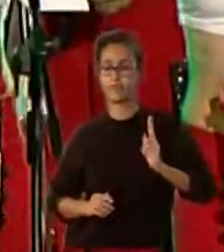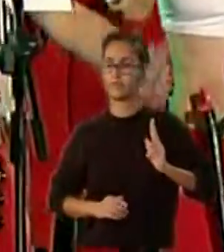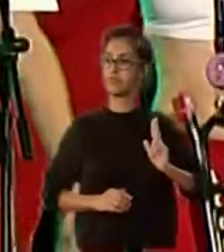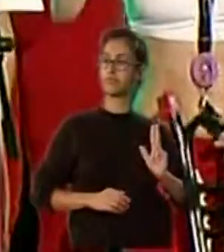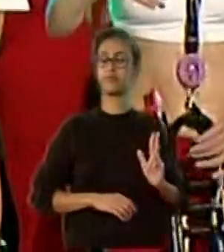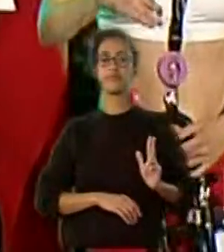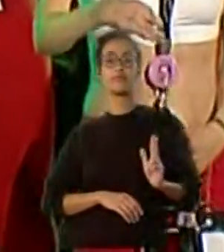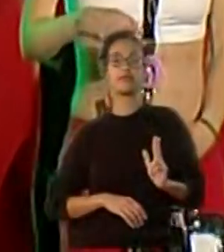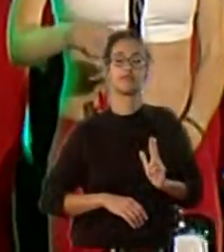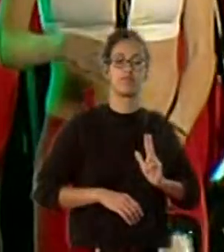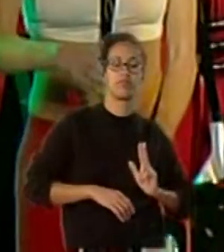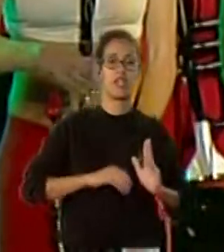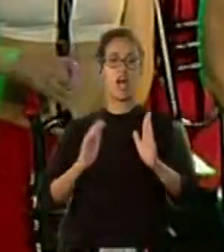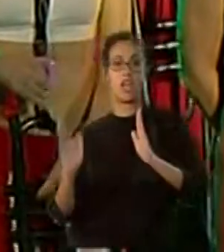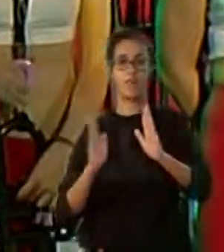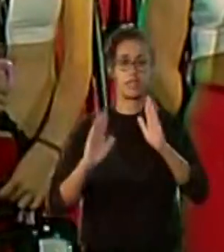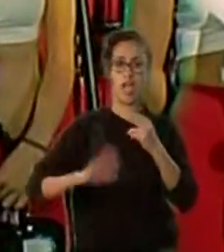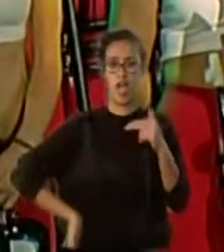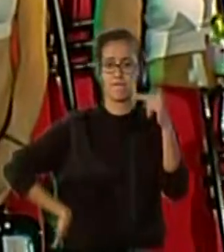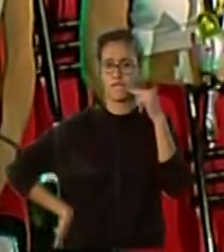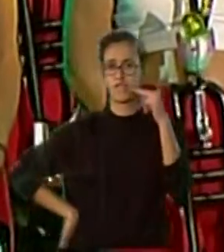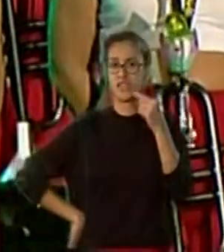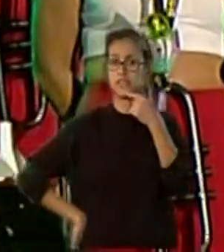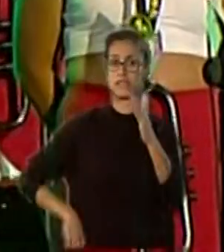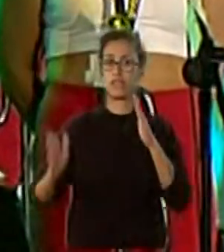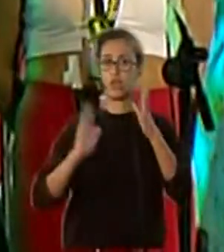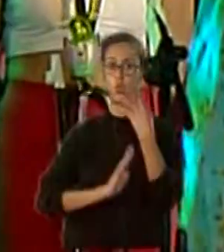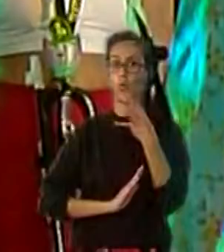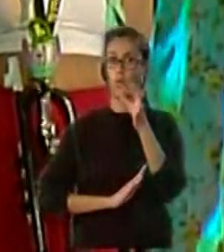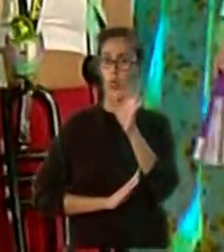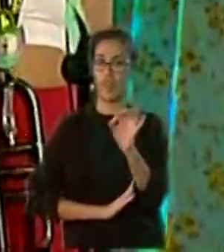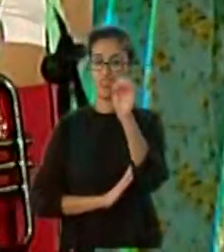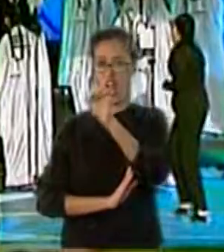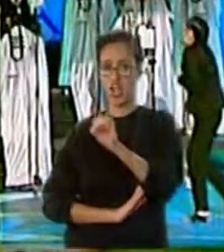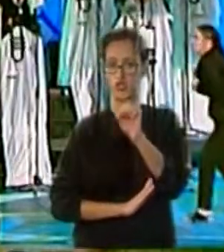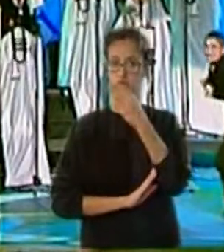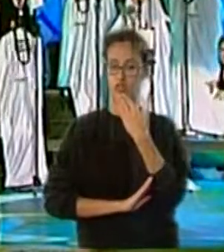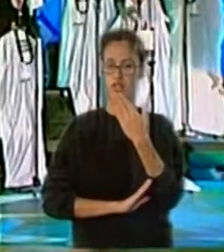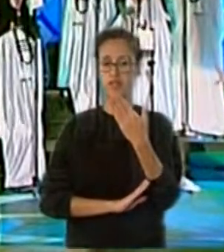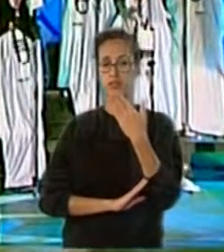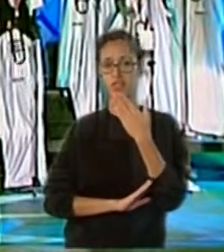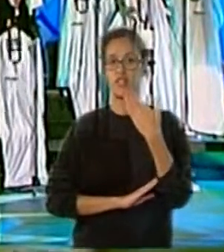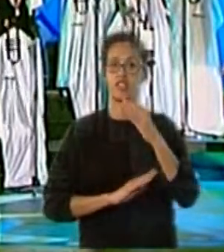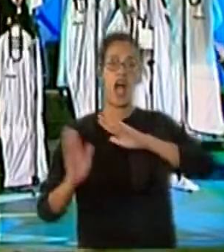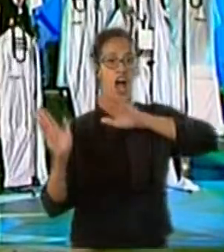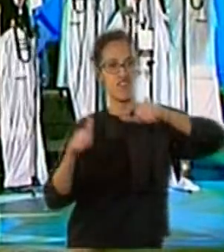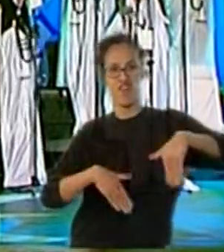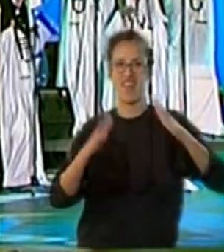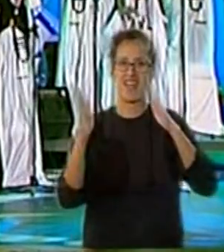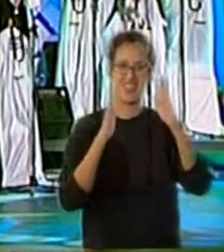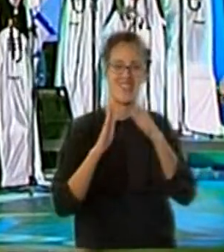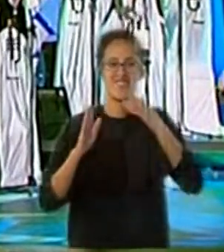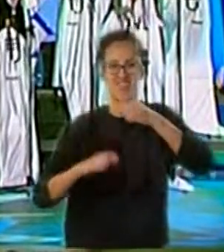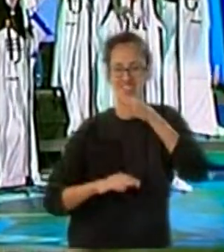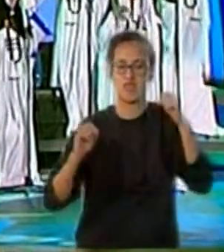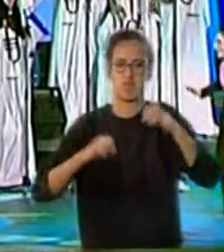reinará. La etapa más cojonera, la cuarentona, dice que es llegar por fin a viejita para